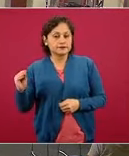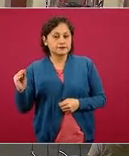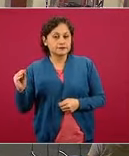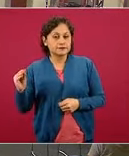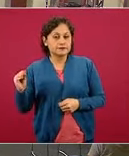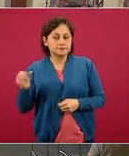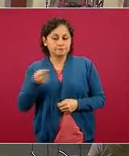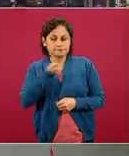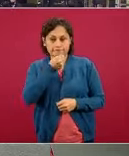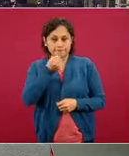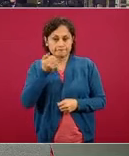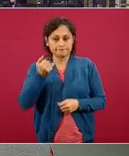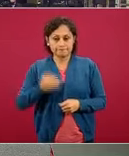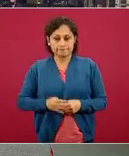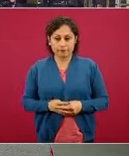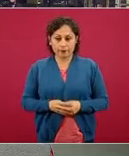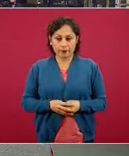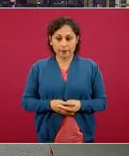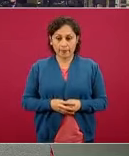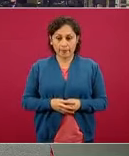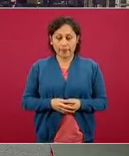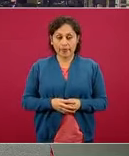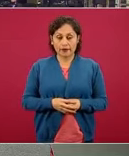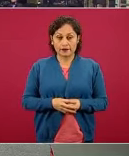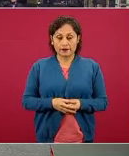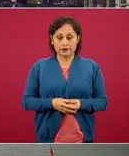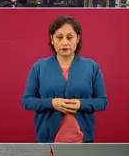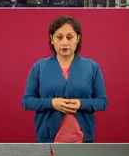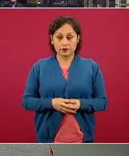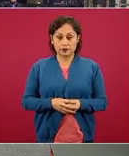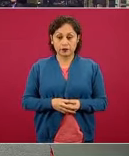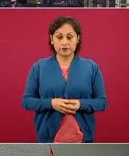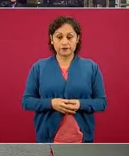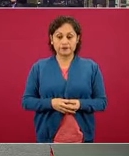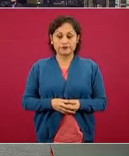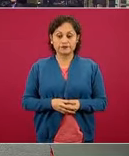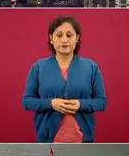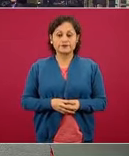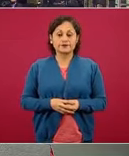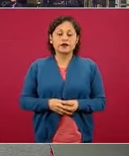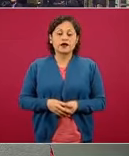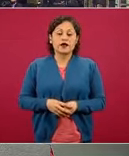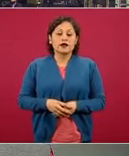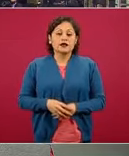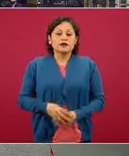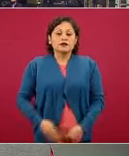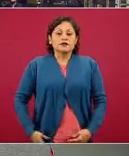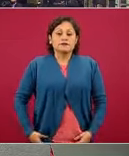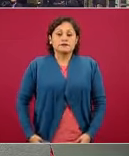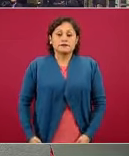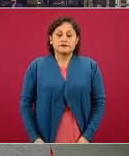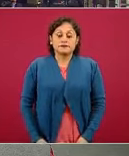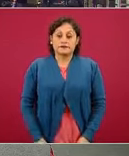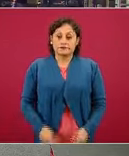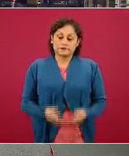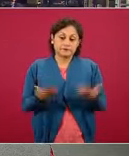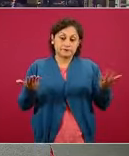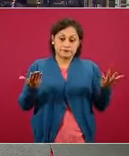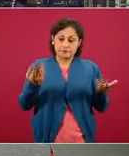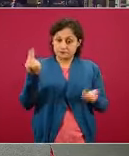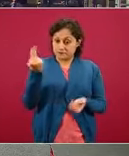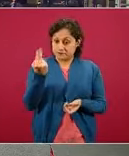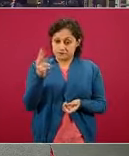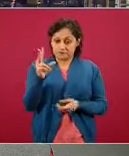¿Se van a ir a las entidades donde hay rebrote? ¿La mayoría? No necesariamente, porque recordemos que en este